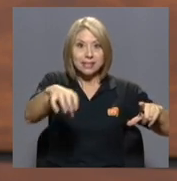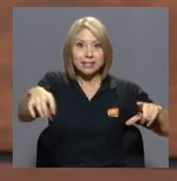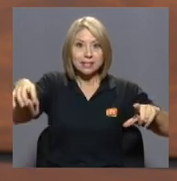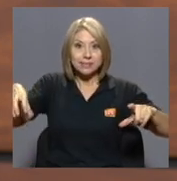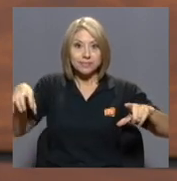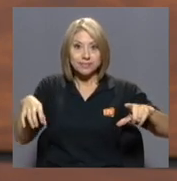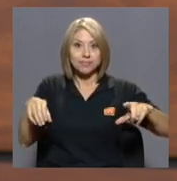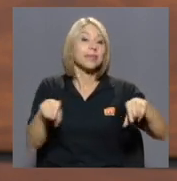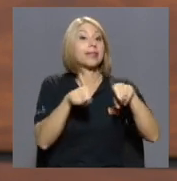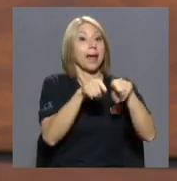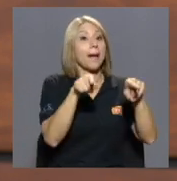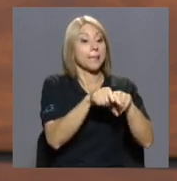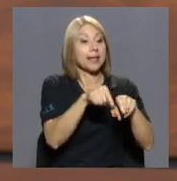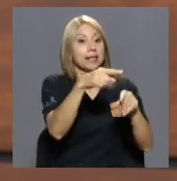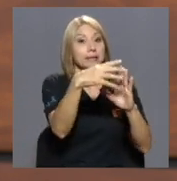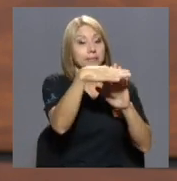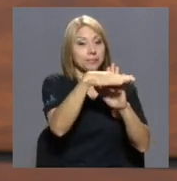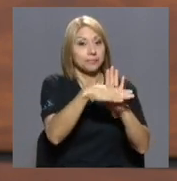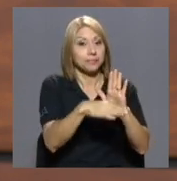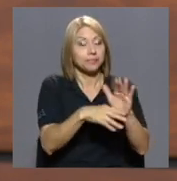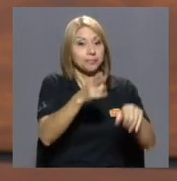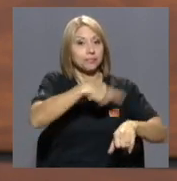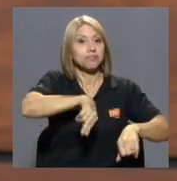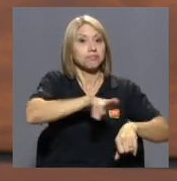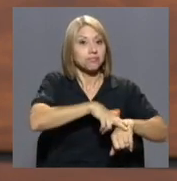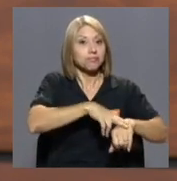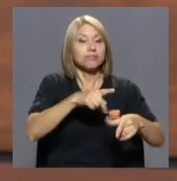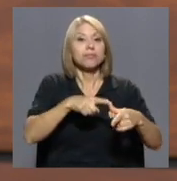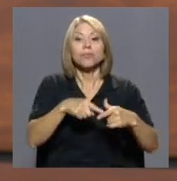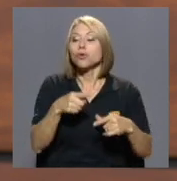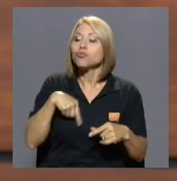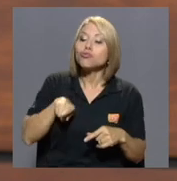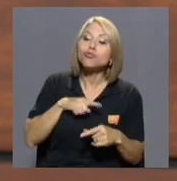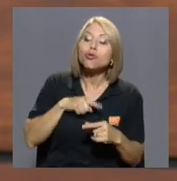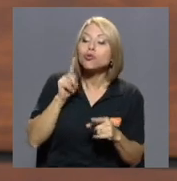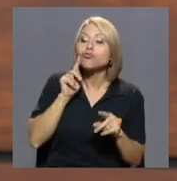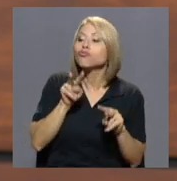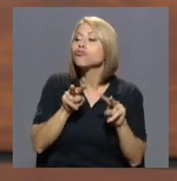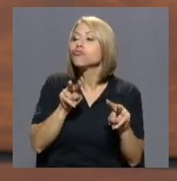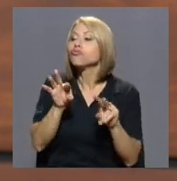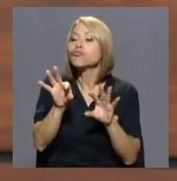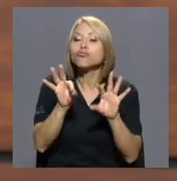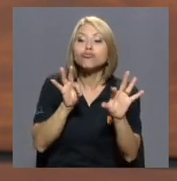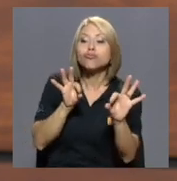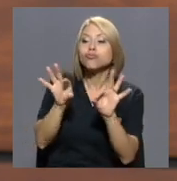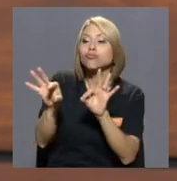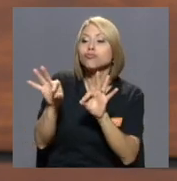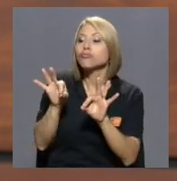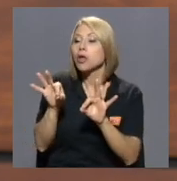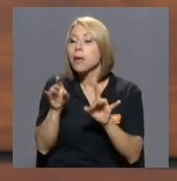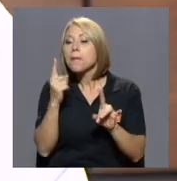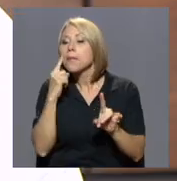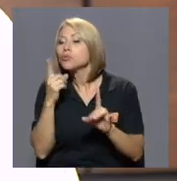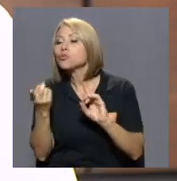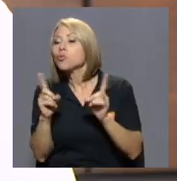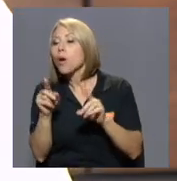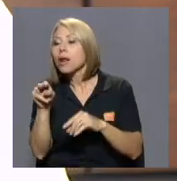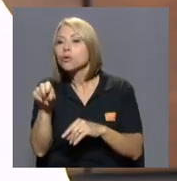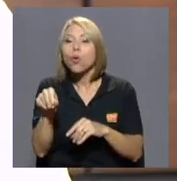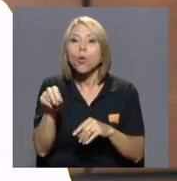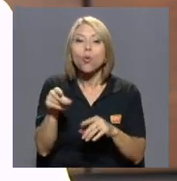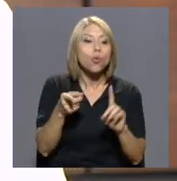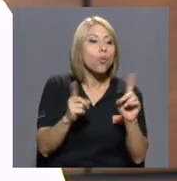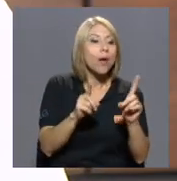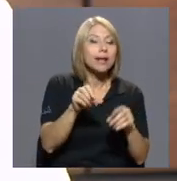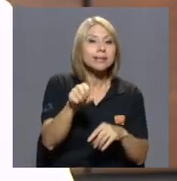a la hora de ir a seleccionarlos, decimos, bueno, este no es. Pasamos a elegir el que sigue en la lista. Don Alberto, con